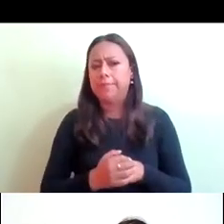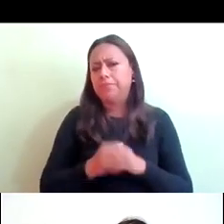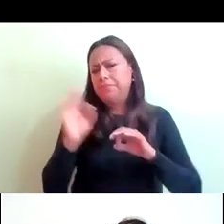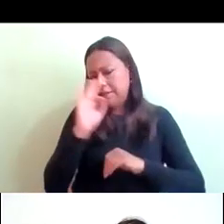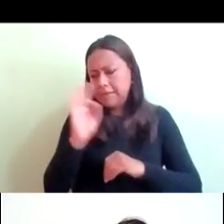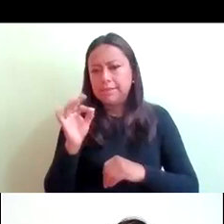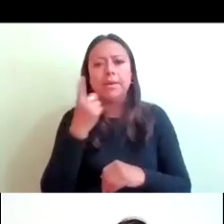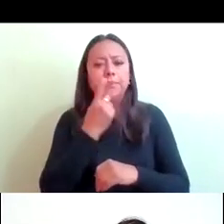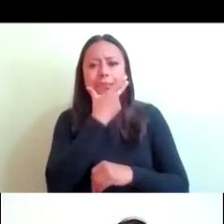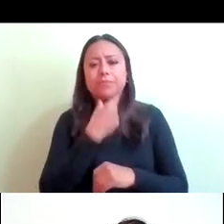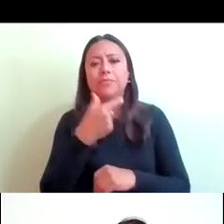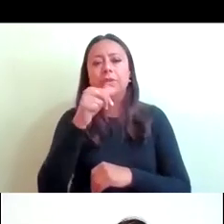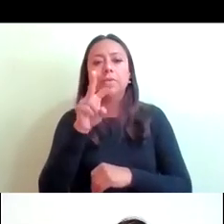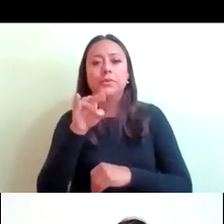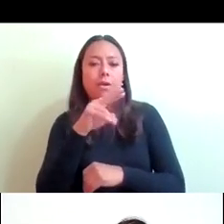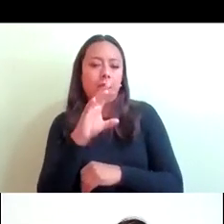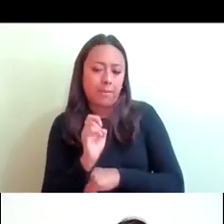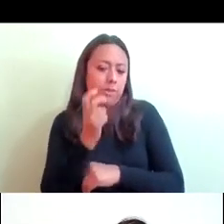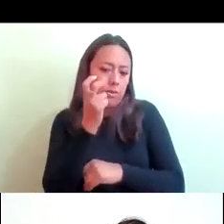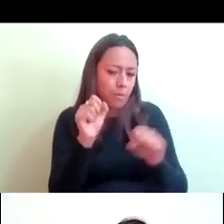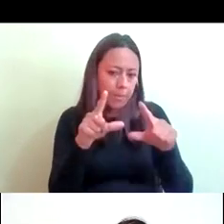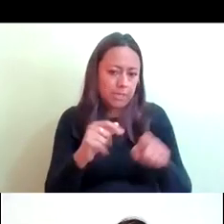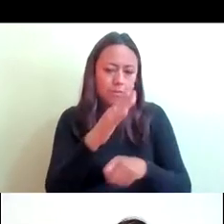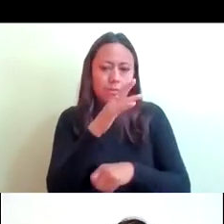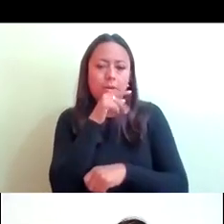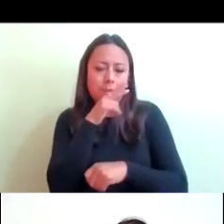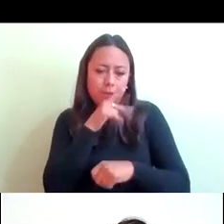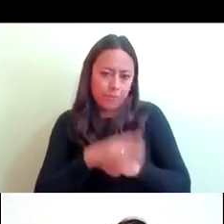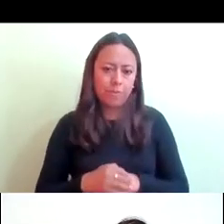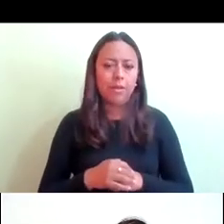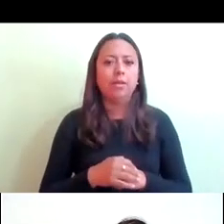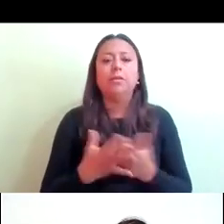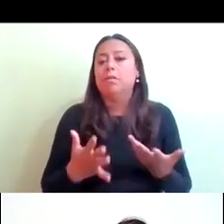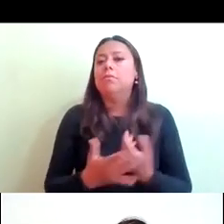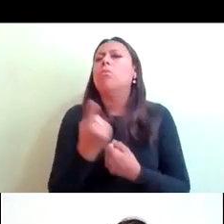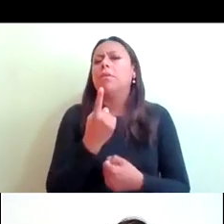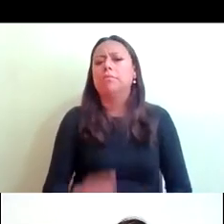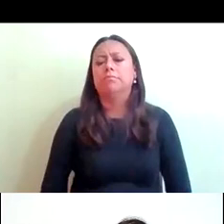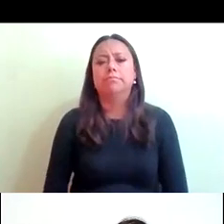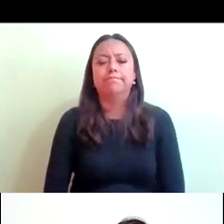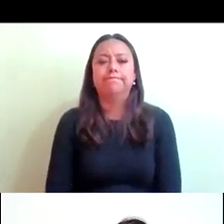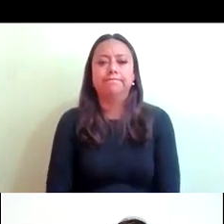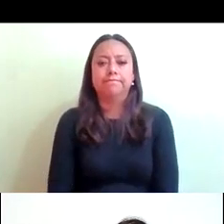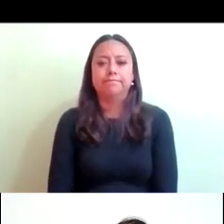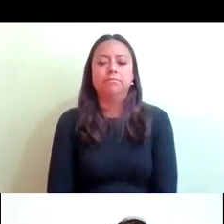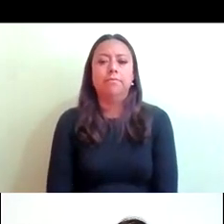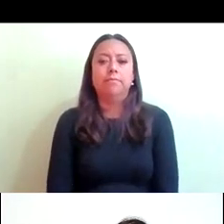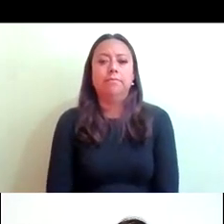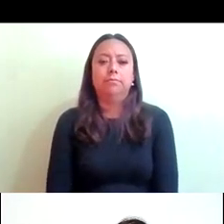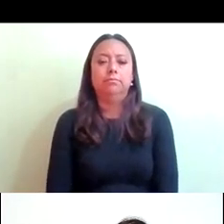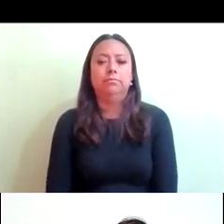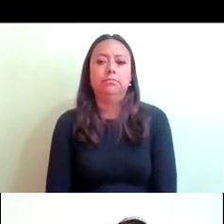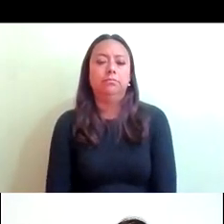Una iniciativa que es del gobierno, que no es de legisladores. Se